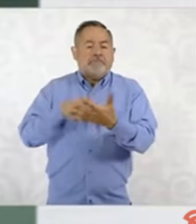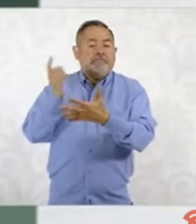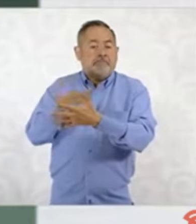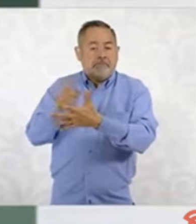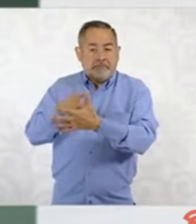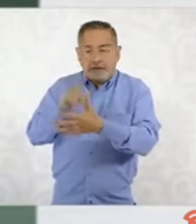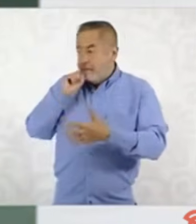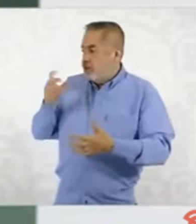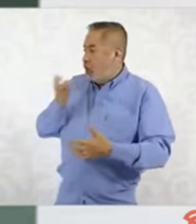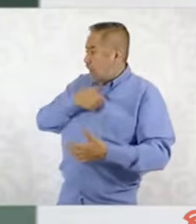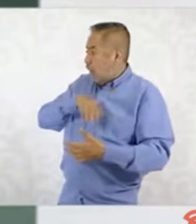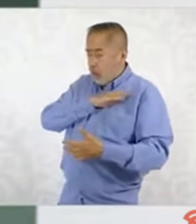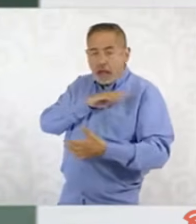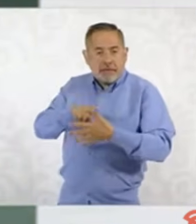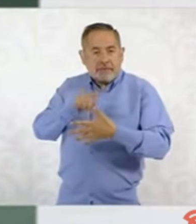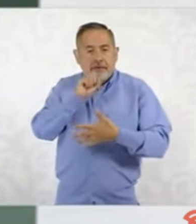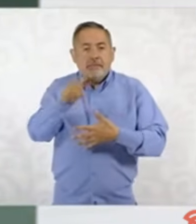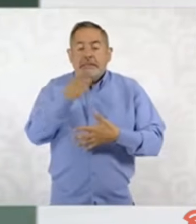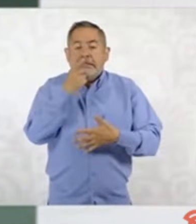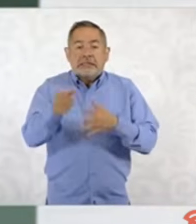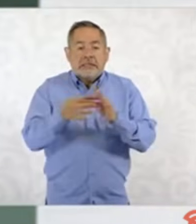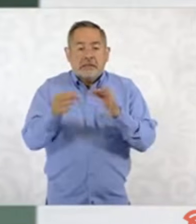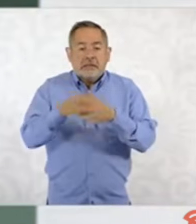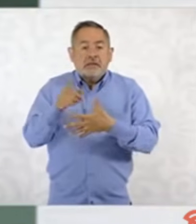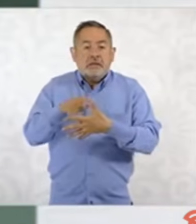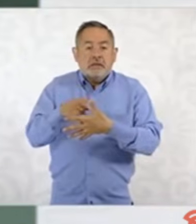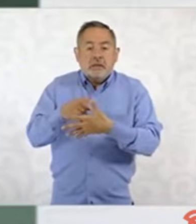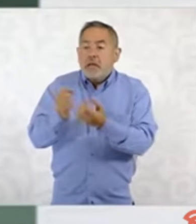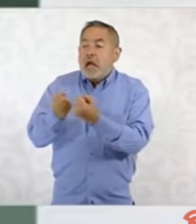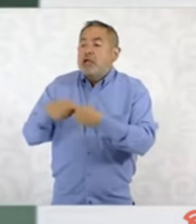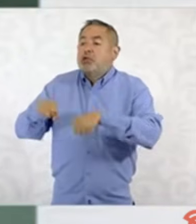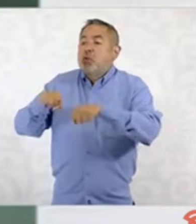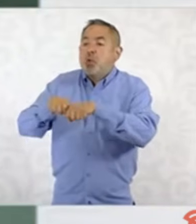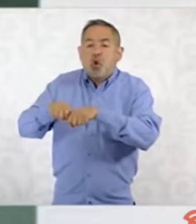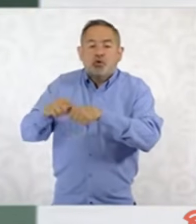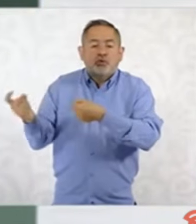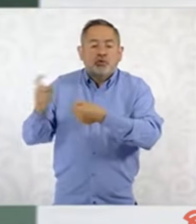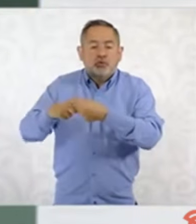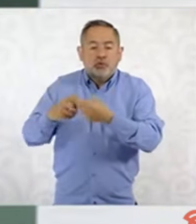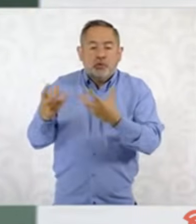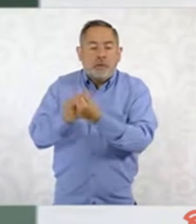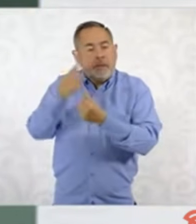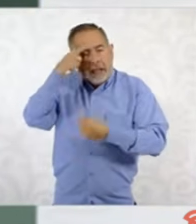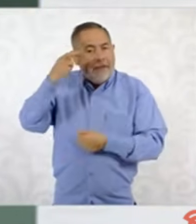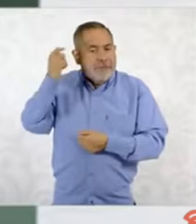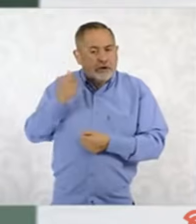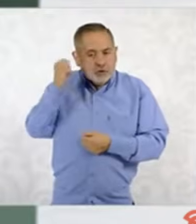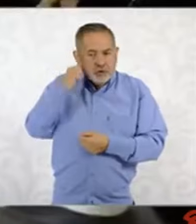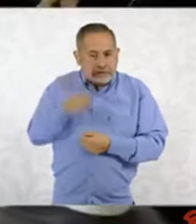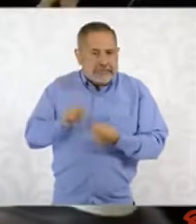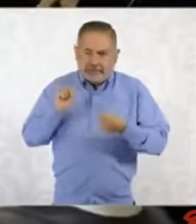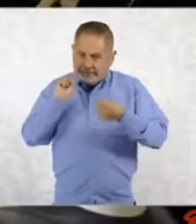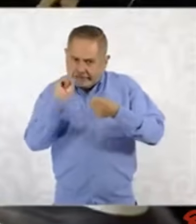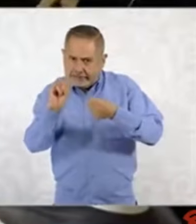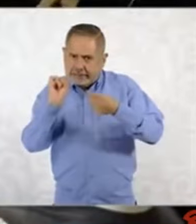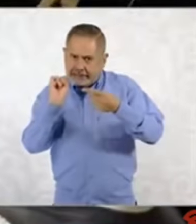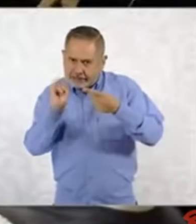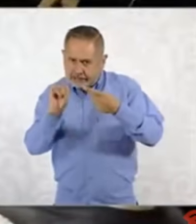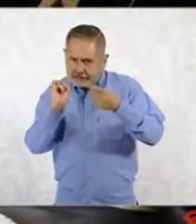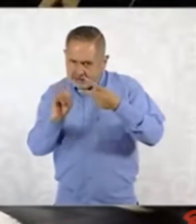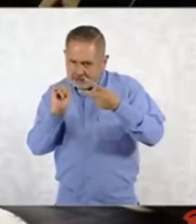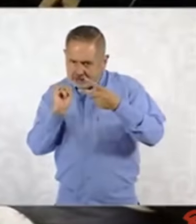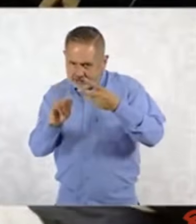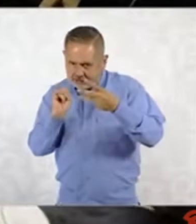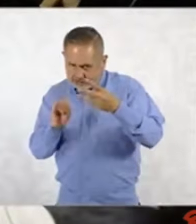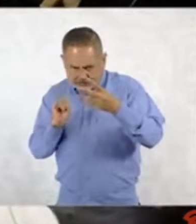Sheinbaum, que se refiere al tema de la aseguradora pública en materia de pensiones. En todo caso, de nuestra parte,